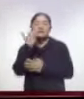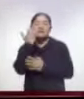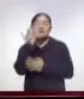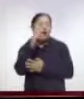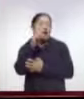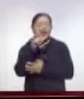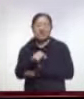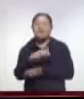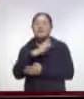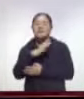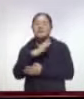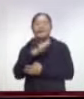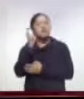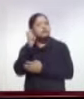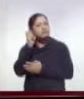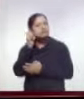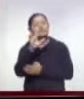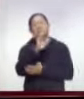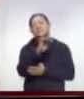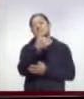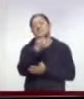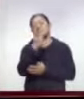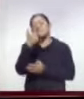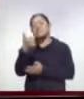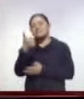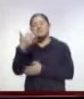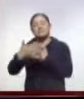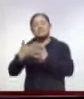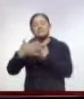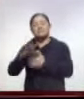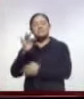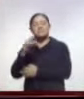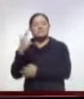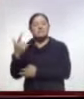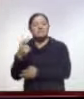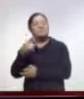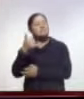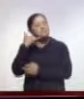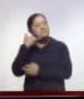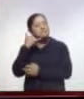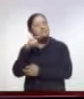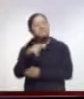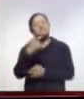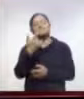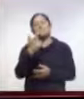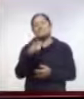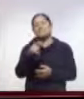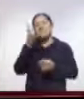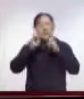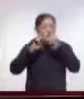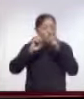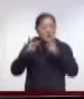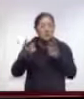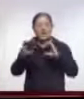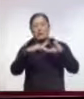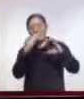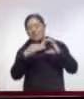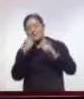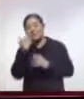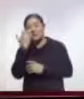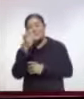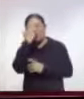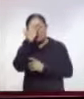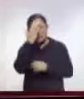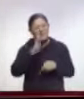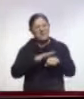dispuestos para escucharle en el 46-615-47 todos sus comentarios, todas sus dudas y quisiera conocer un